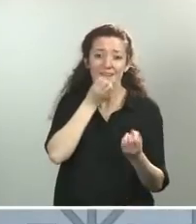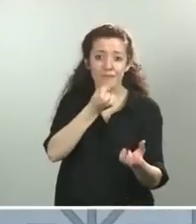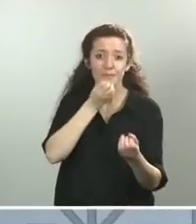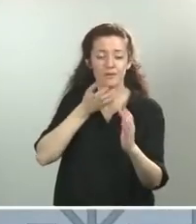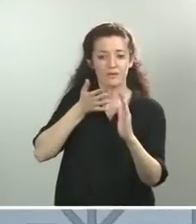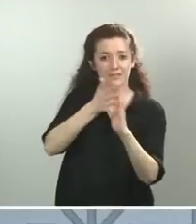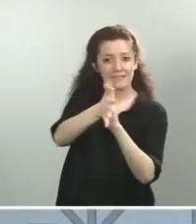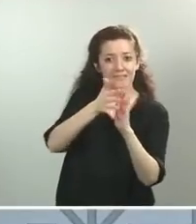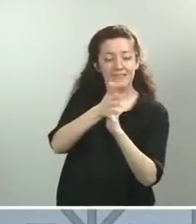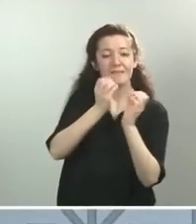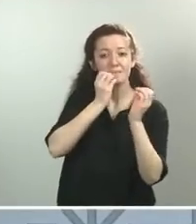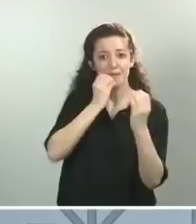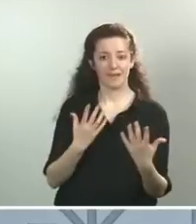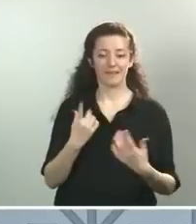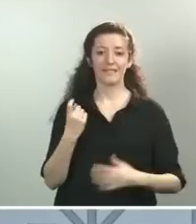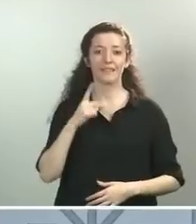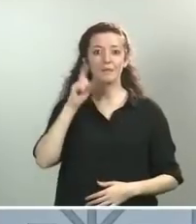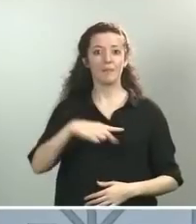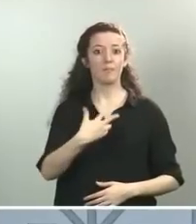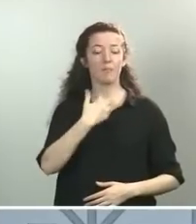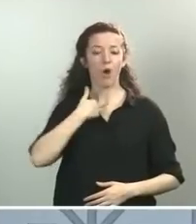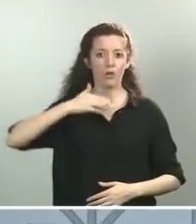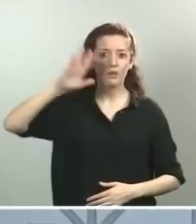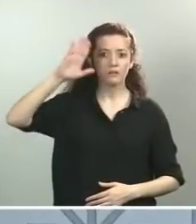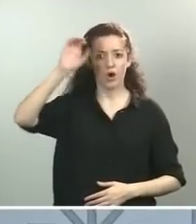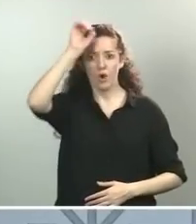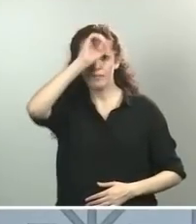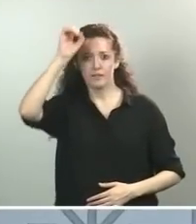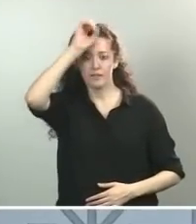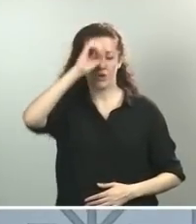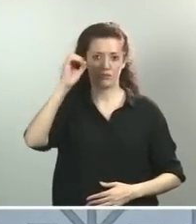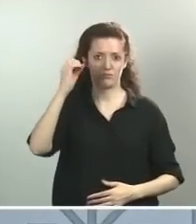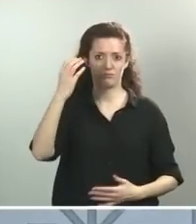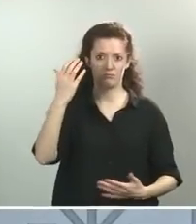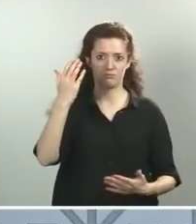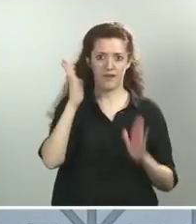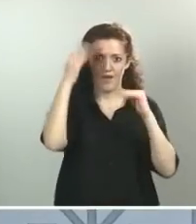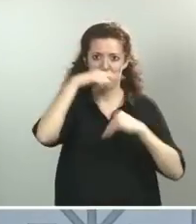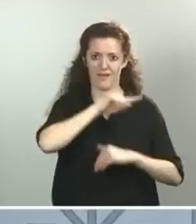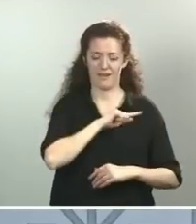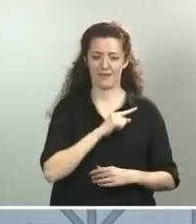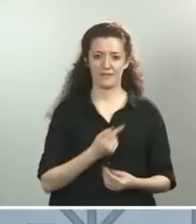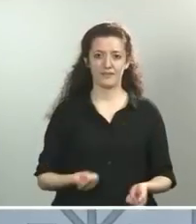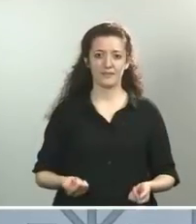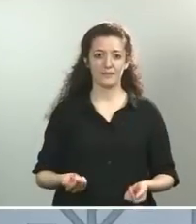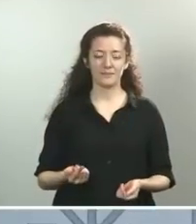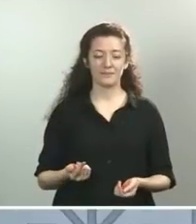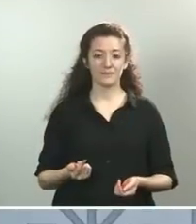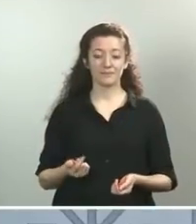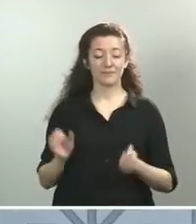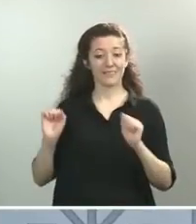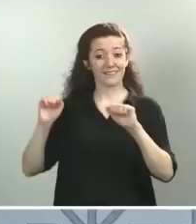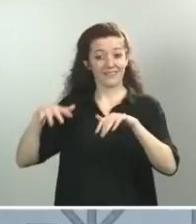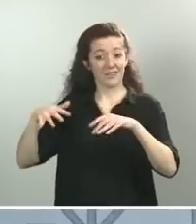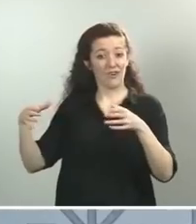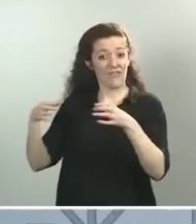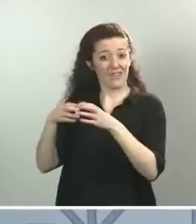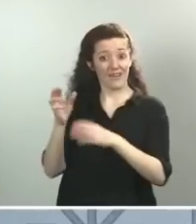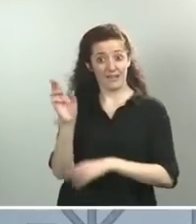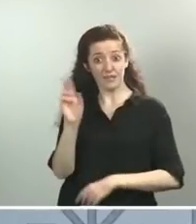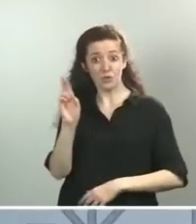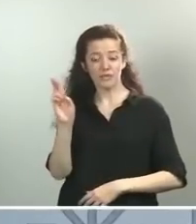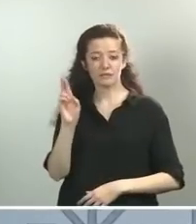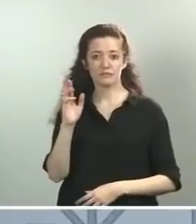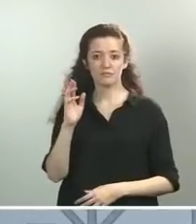Non, por meus contactos con as universidades e con a conferencia de rectorios, non ha habido nadie que objete isto. Quizá, non sei, algún